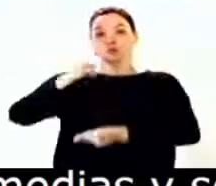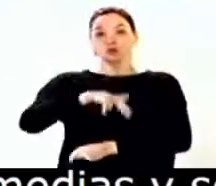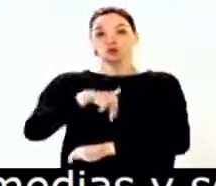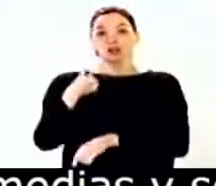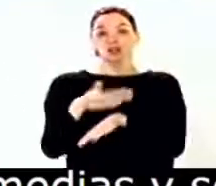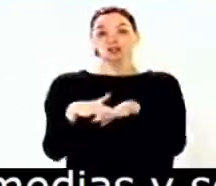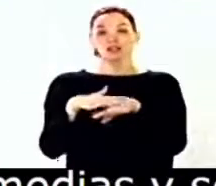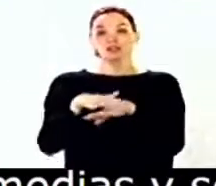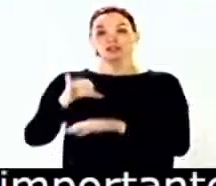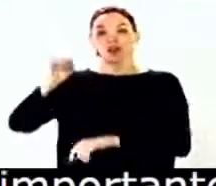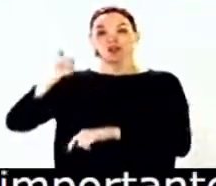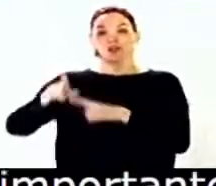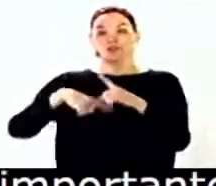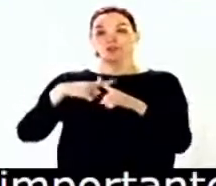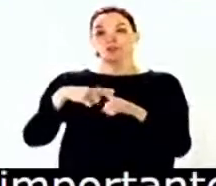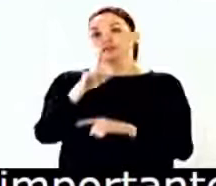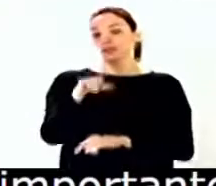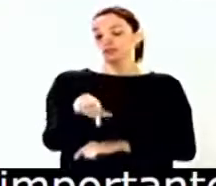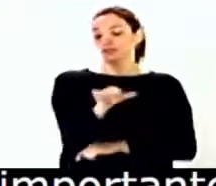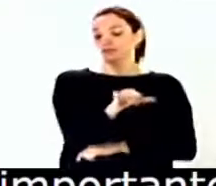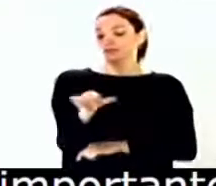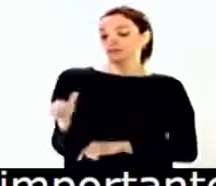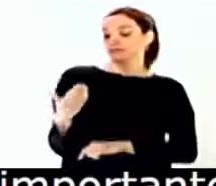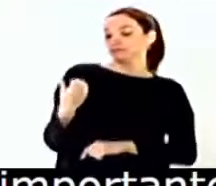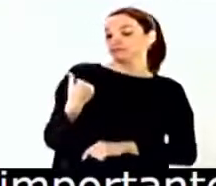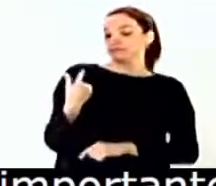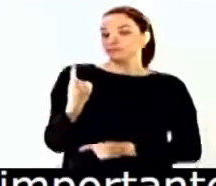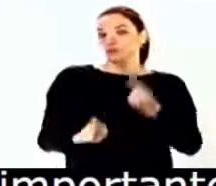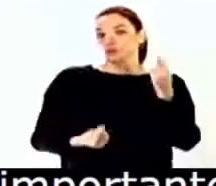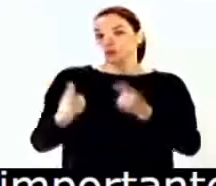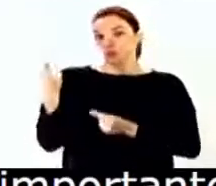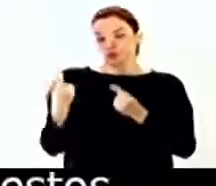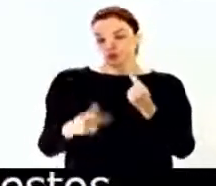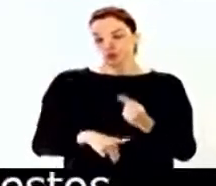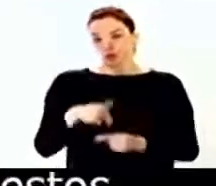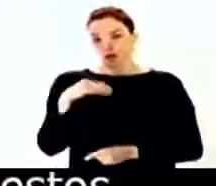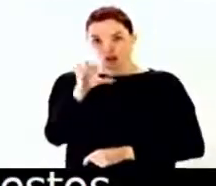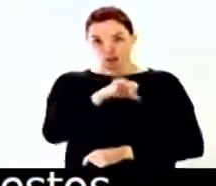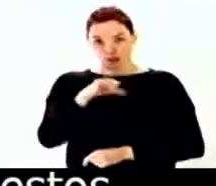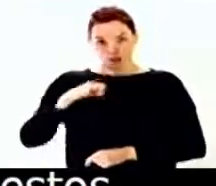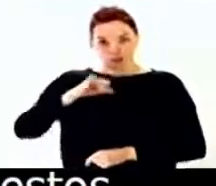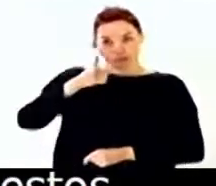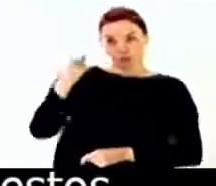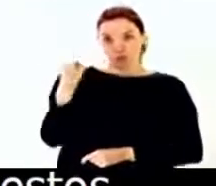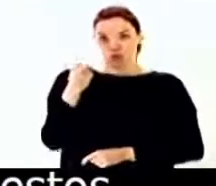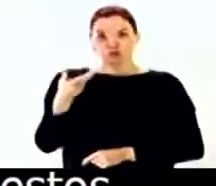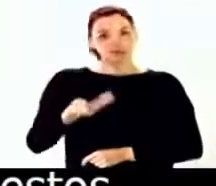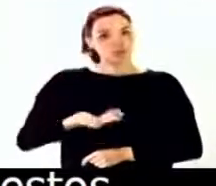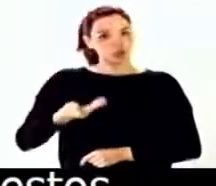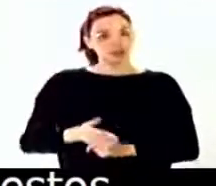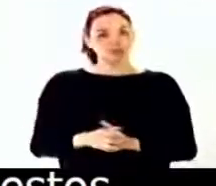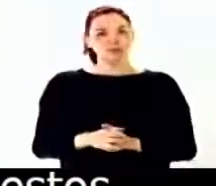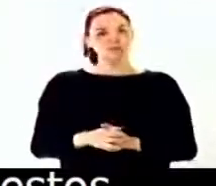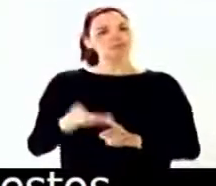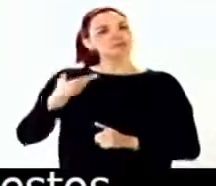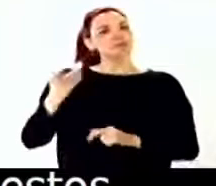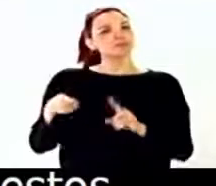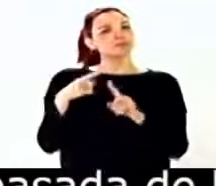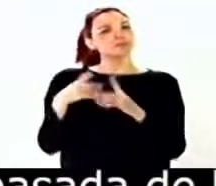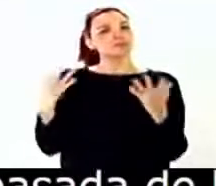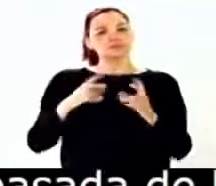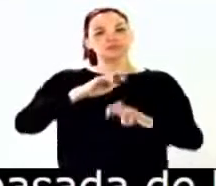Estado y también la semana pasada de los presupuestos generales de la comunidad autónoma, fundamentalmente, como digo, para la